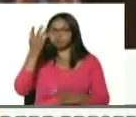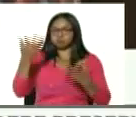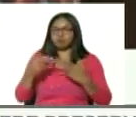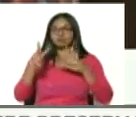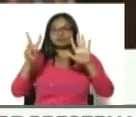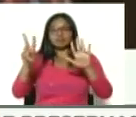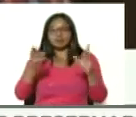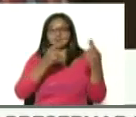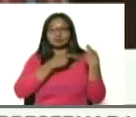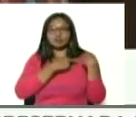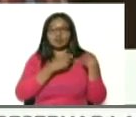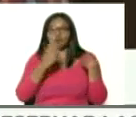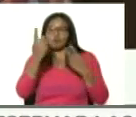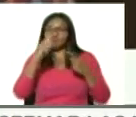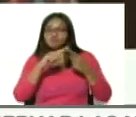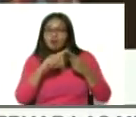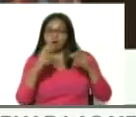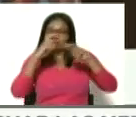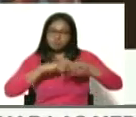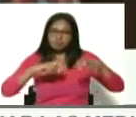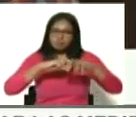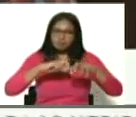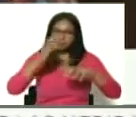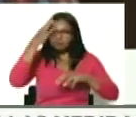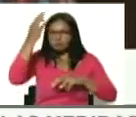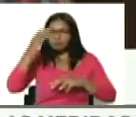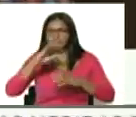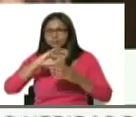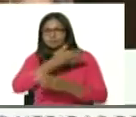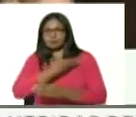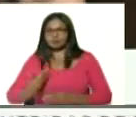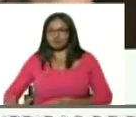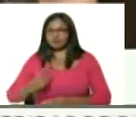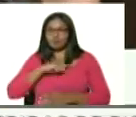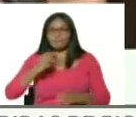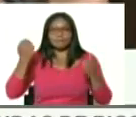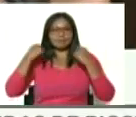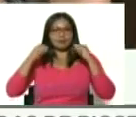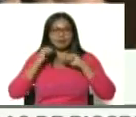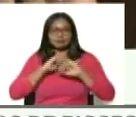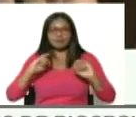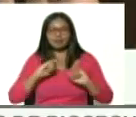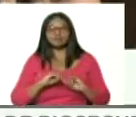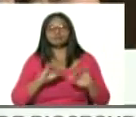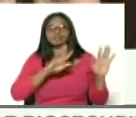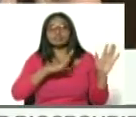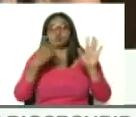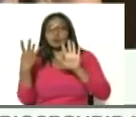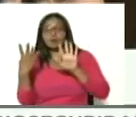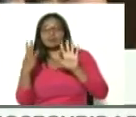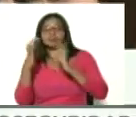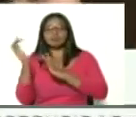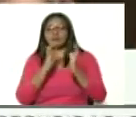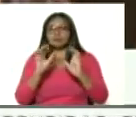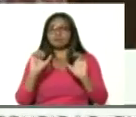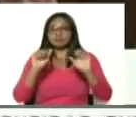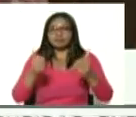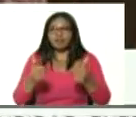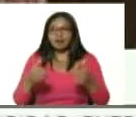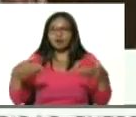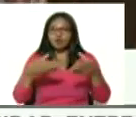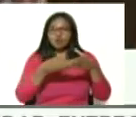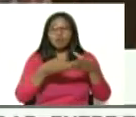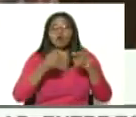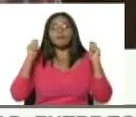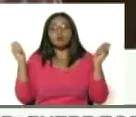de ellas es revisar los consejos presidenciales. Ya nos estamos preparando para el 19 de abril instalar los primeros equipos promotores,